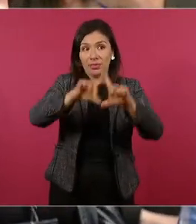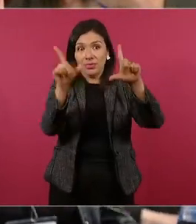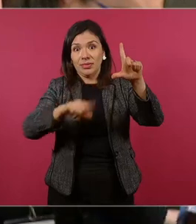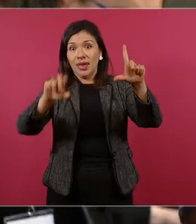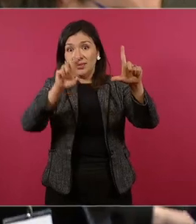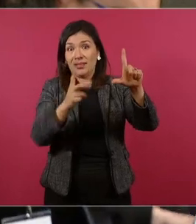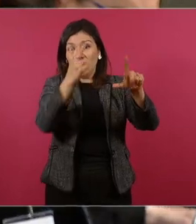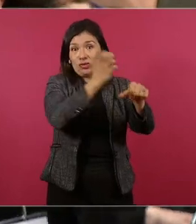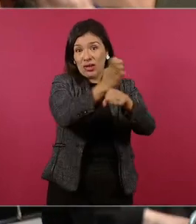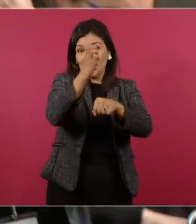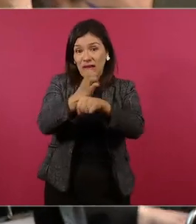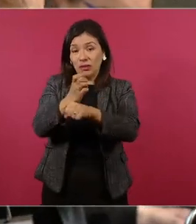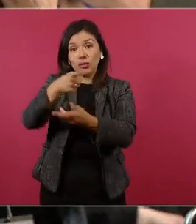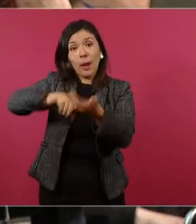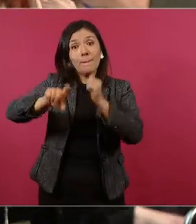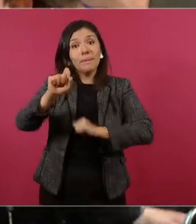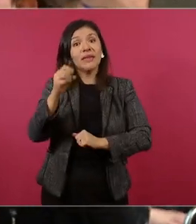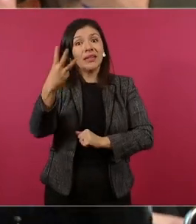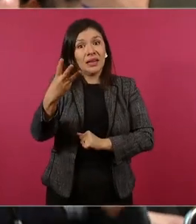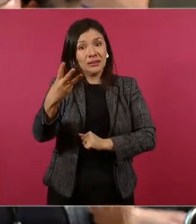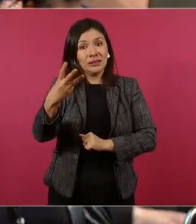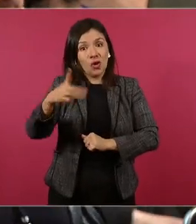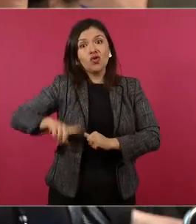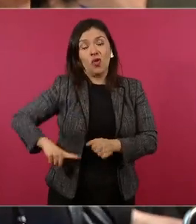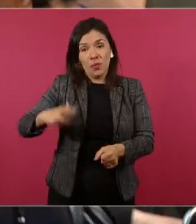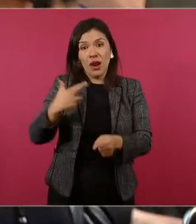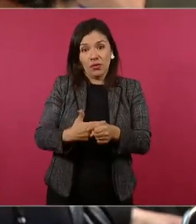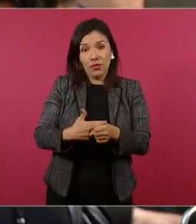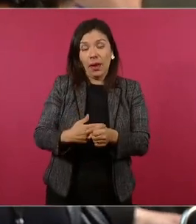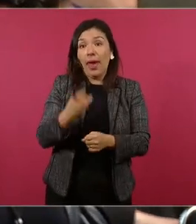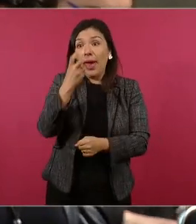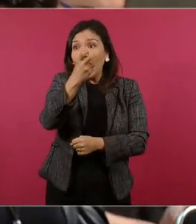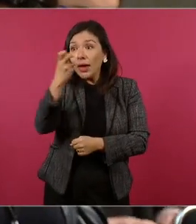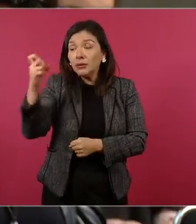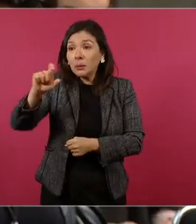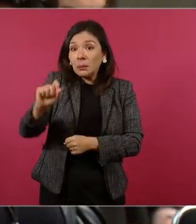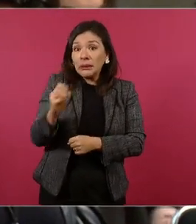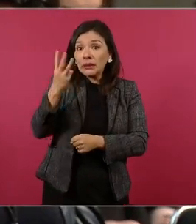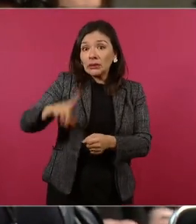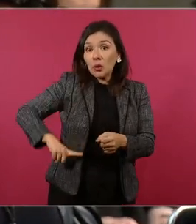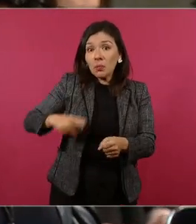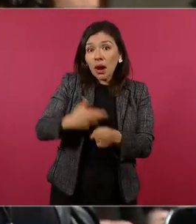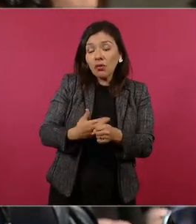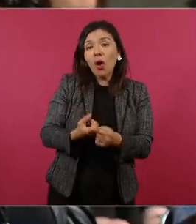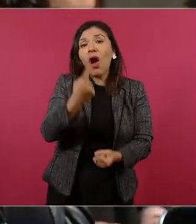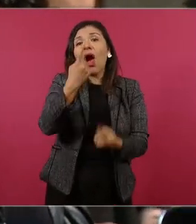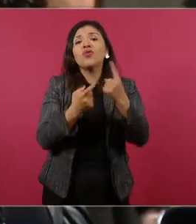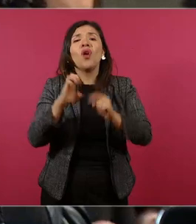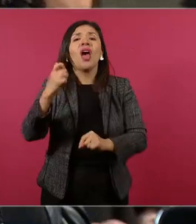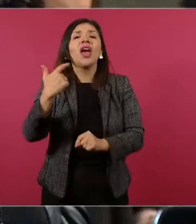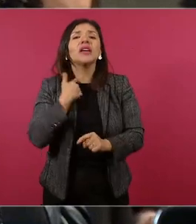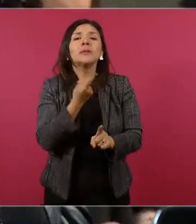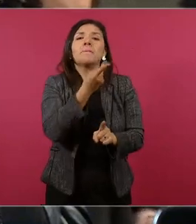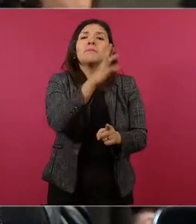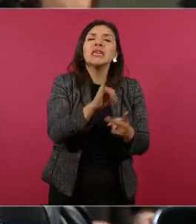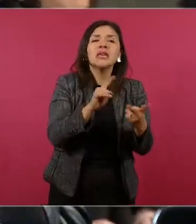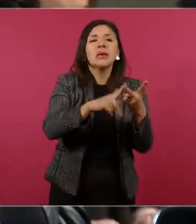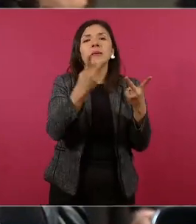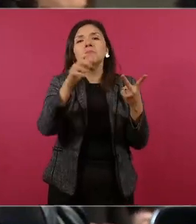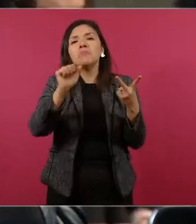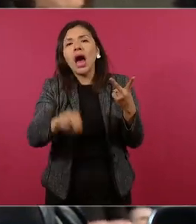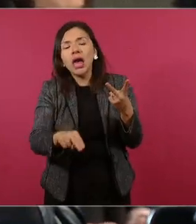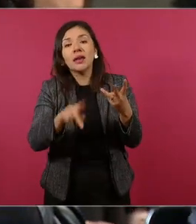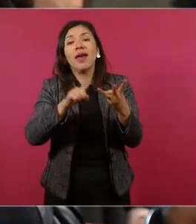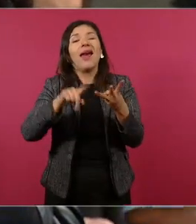32 que hay en el país y de esos 23 eh algunos vienen del Pri otros vienen del pan